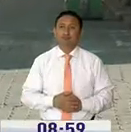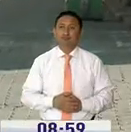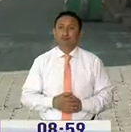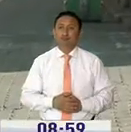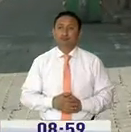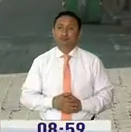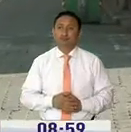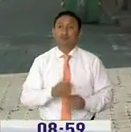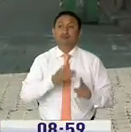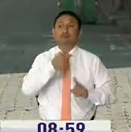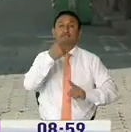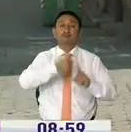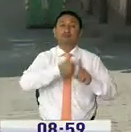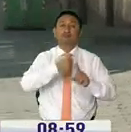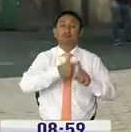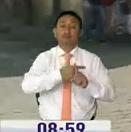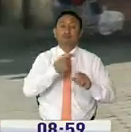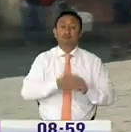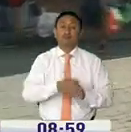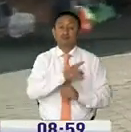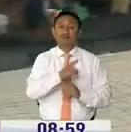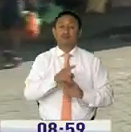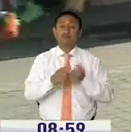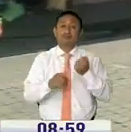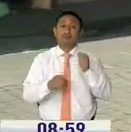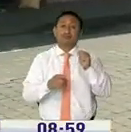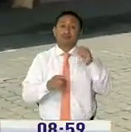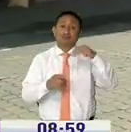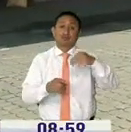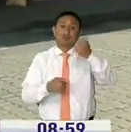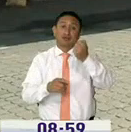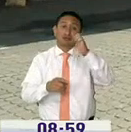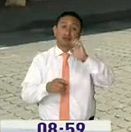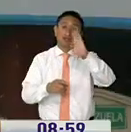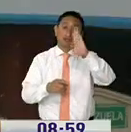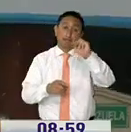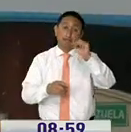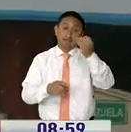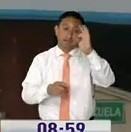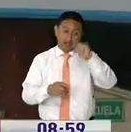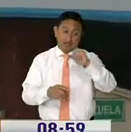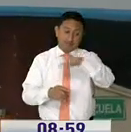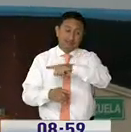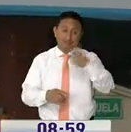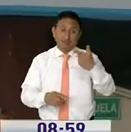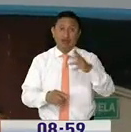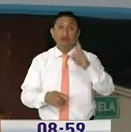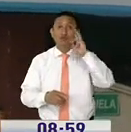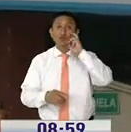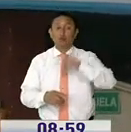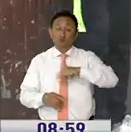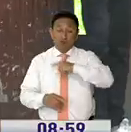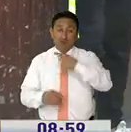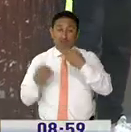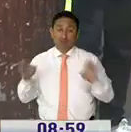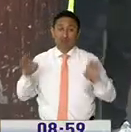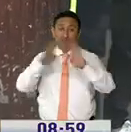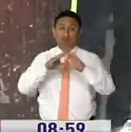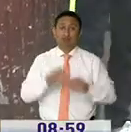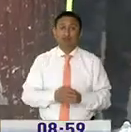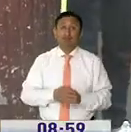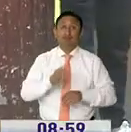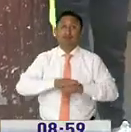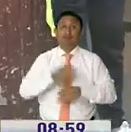Tanto el mercado de San Sebastián y la feria de San Golqui en el cantón Rumiñahui fueron cerrados al público en el marco